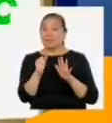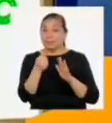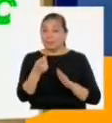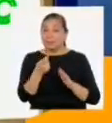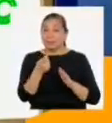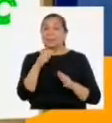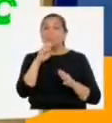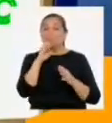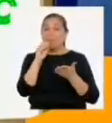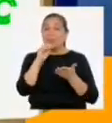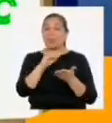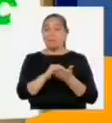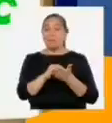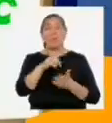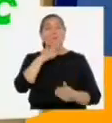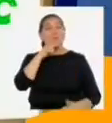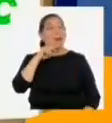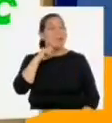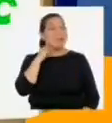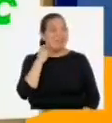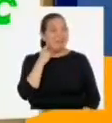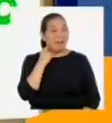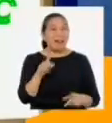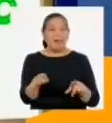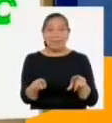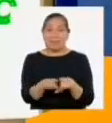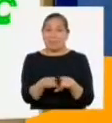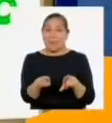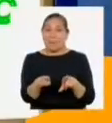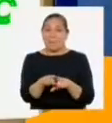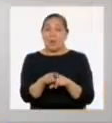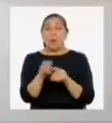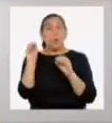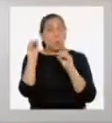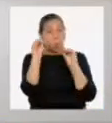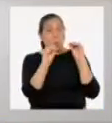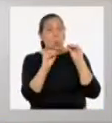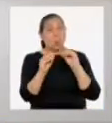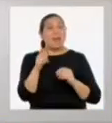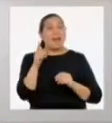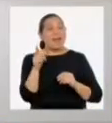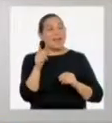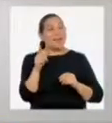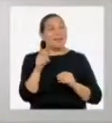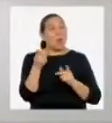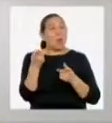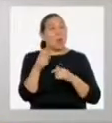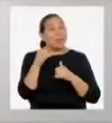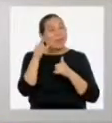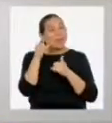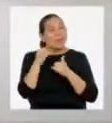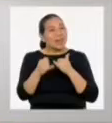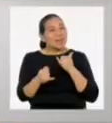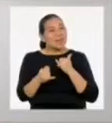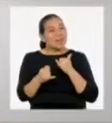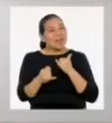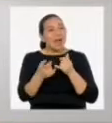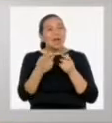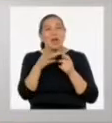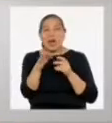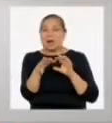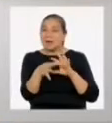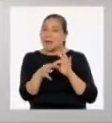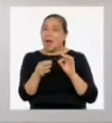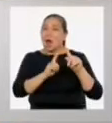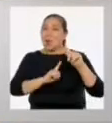Entonces, la señora de Cao, además de sacerdotisa y guerrera, también fue curandera. Esas son las conclusiones a las que